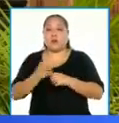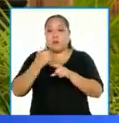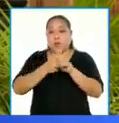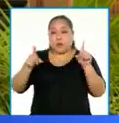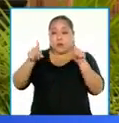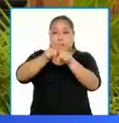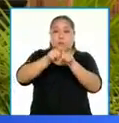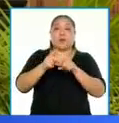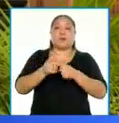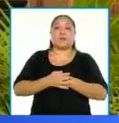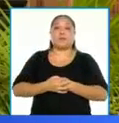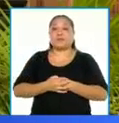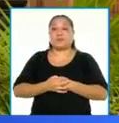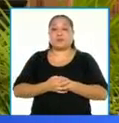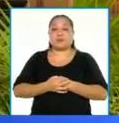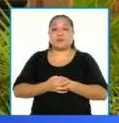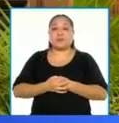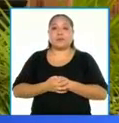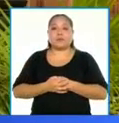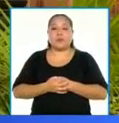además,